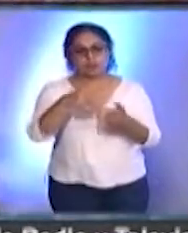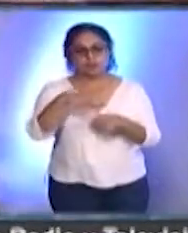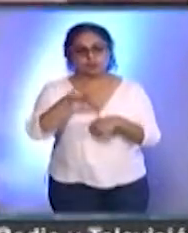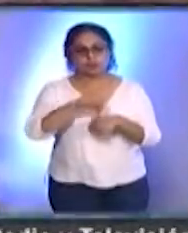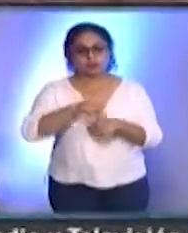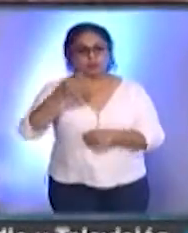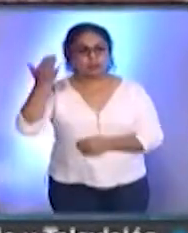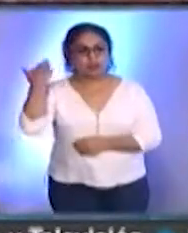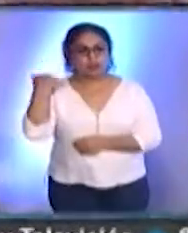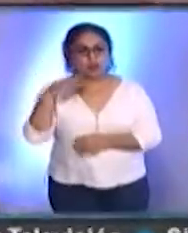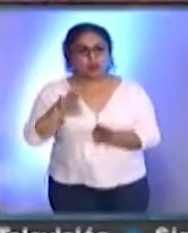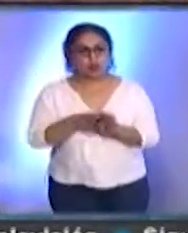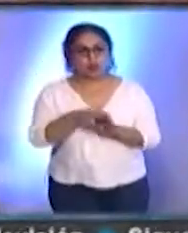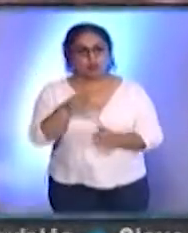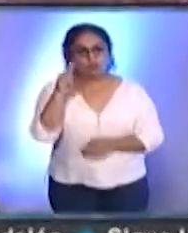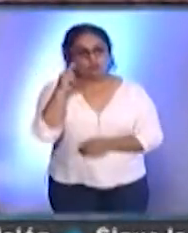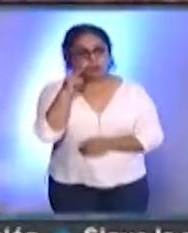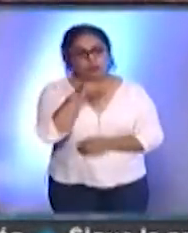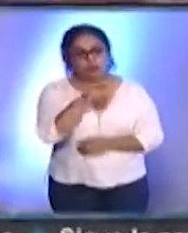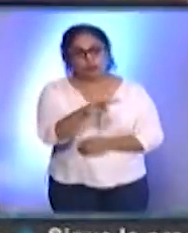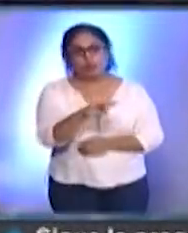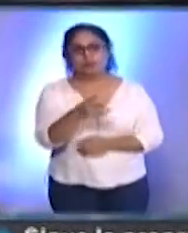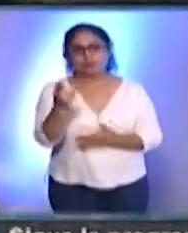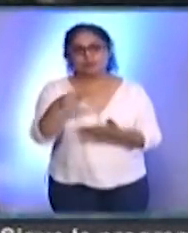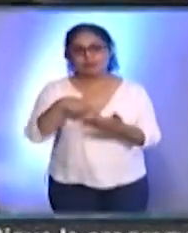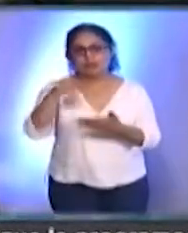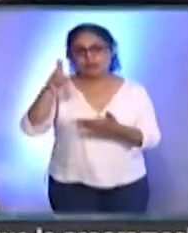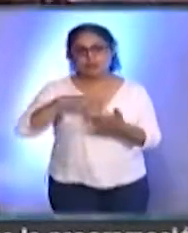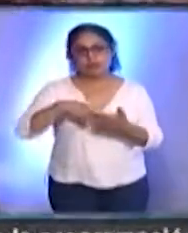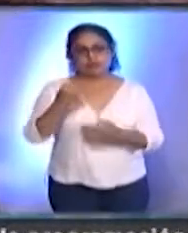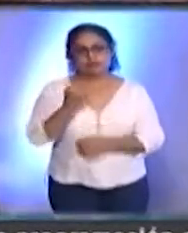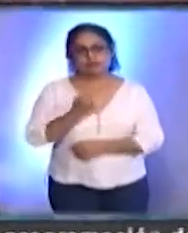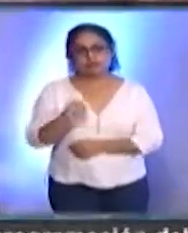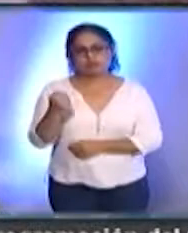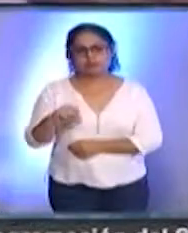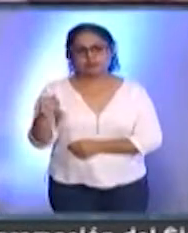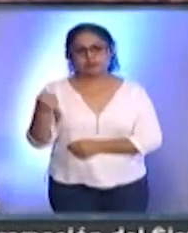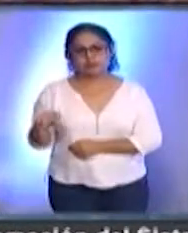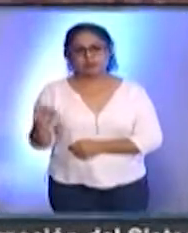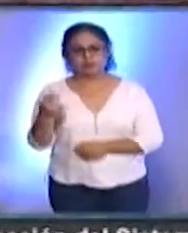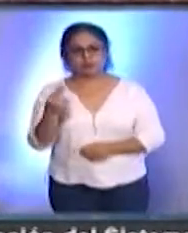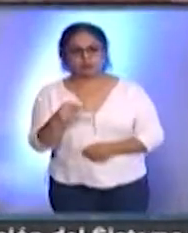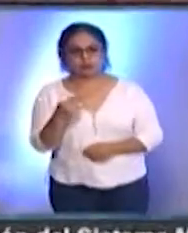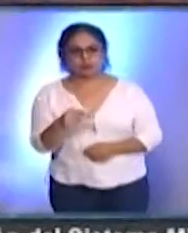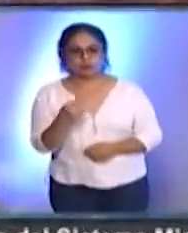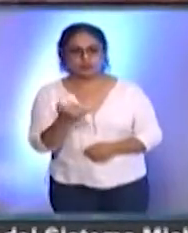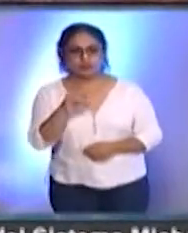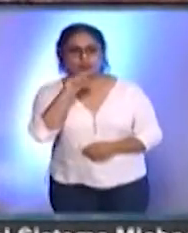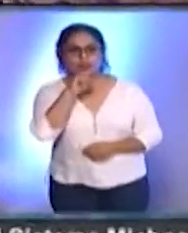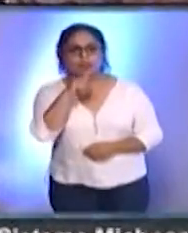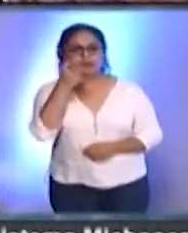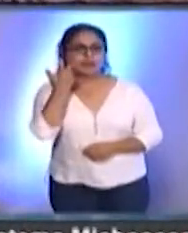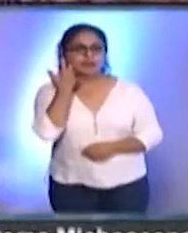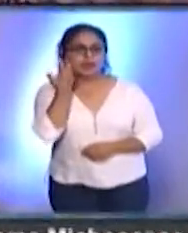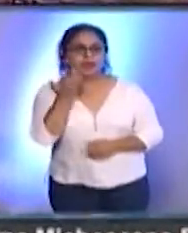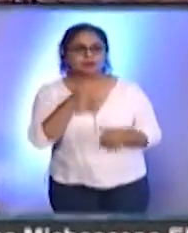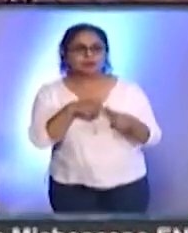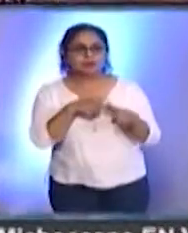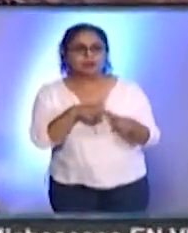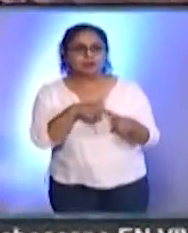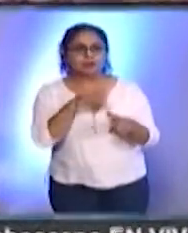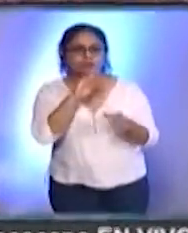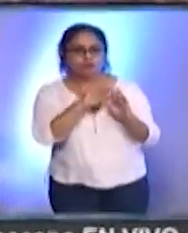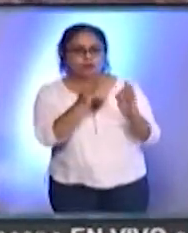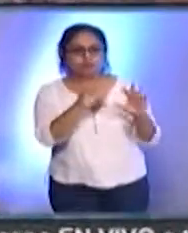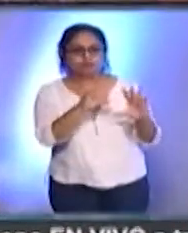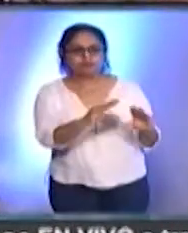los impresionistas y se les habló de Van Gogh, hicieron un cuadro en relación a esta técnica, y la idea es pues continuar con esta parte formativa